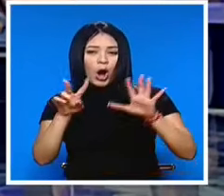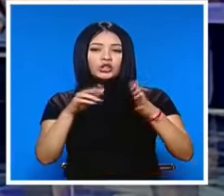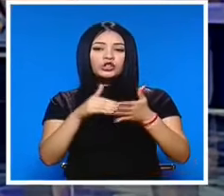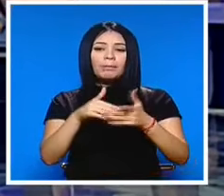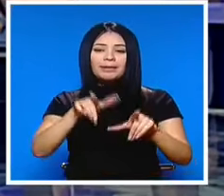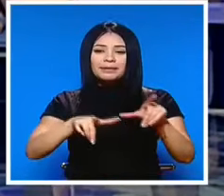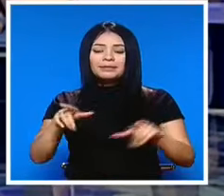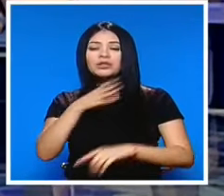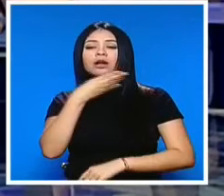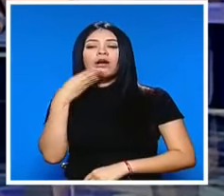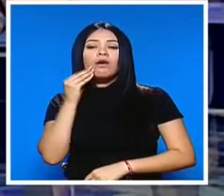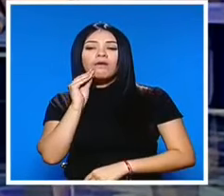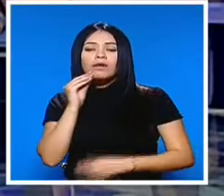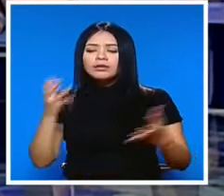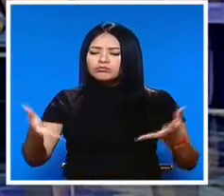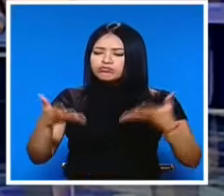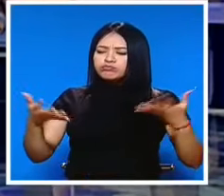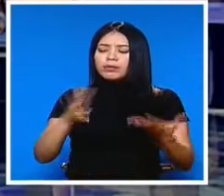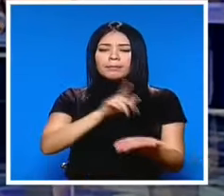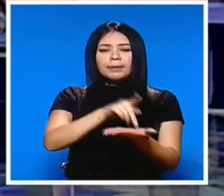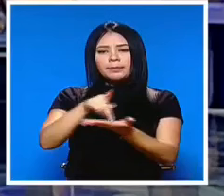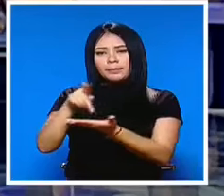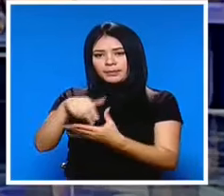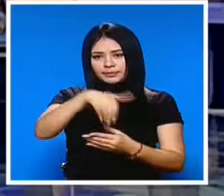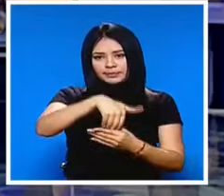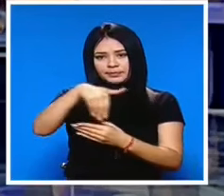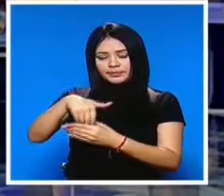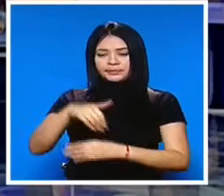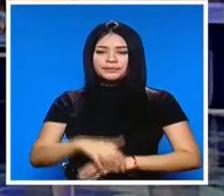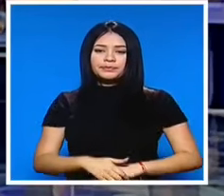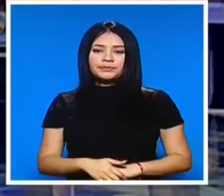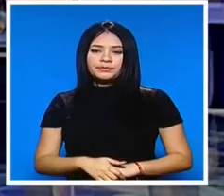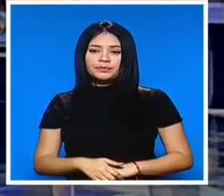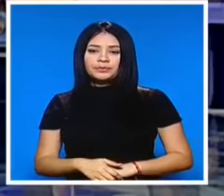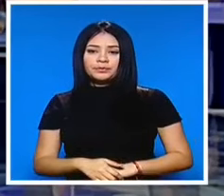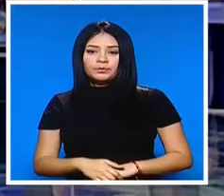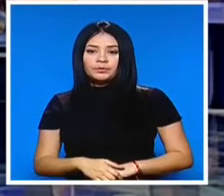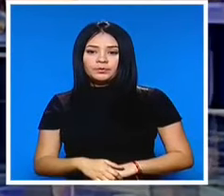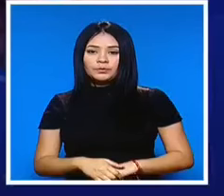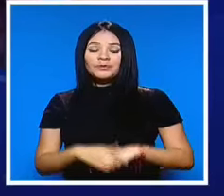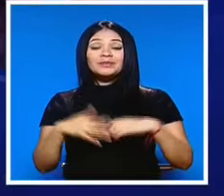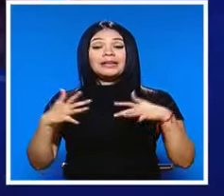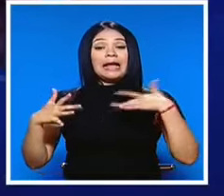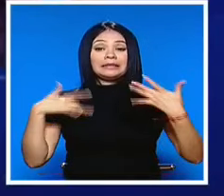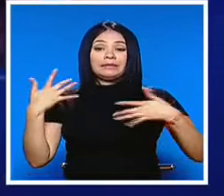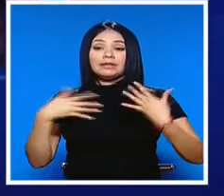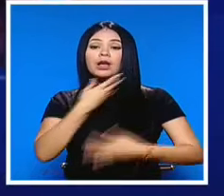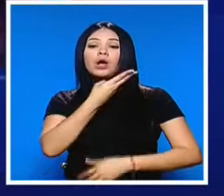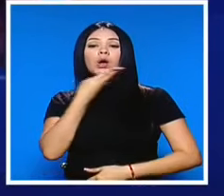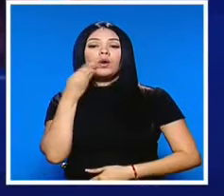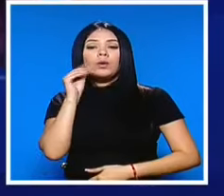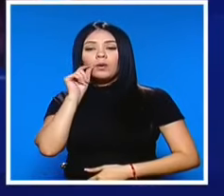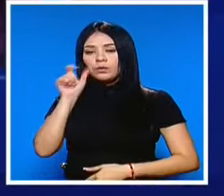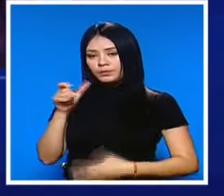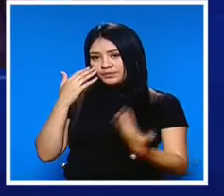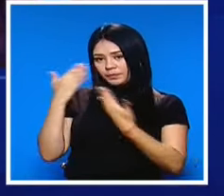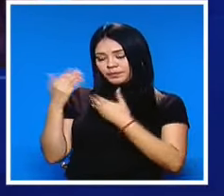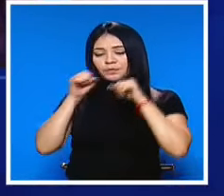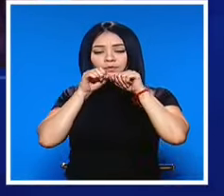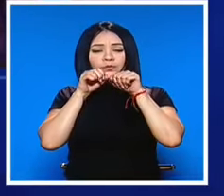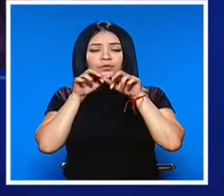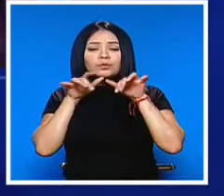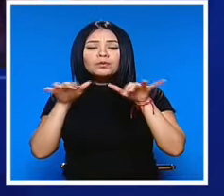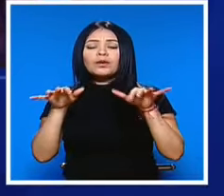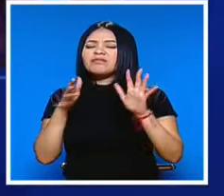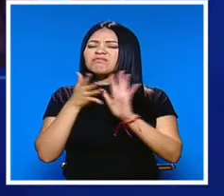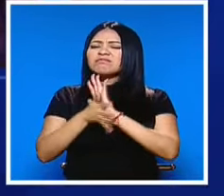para incentivar la participación en los próximos comicios electorales. Durante el evento juvenil, Bertucci difundió un mensaje